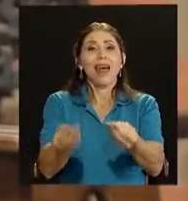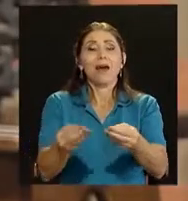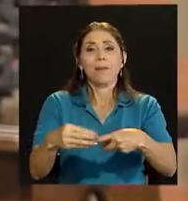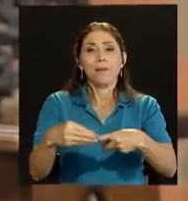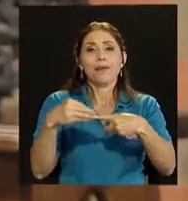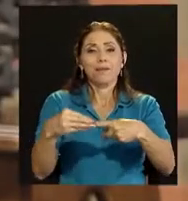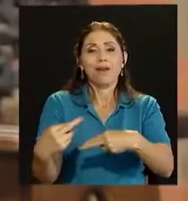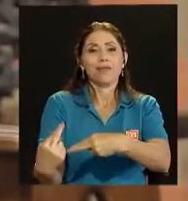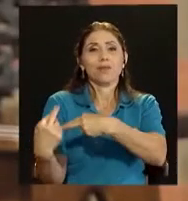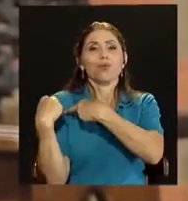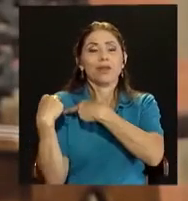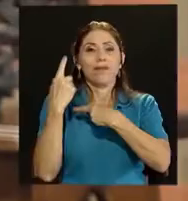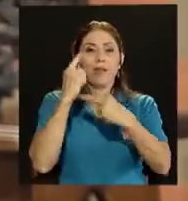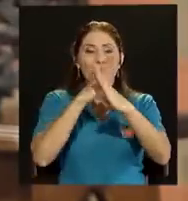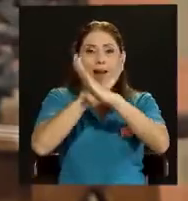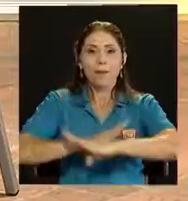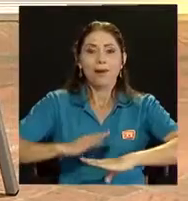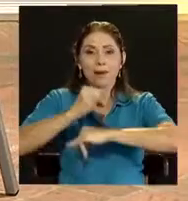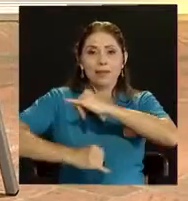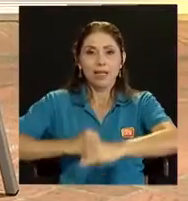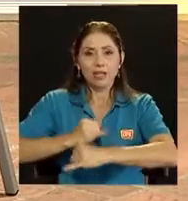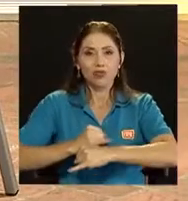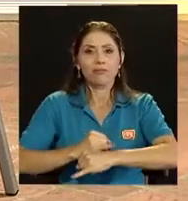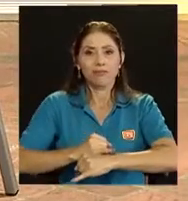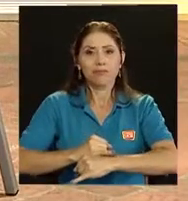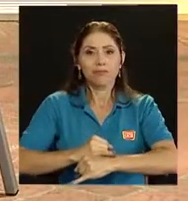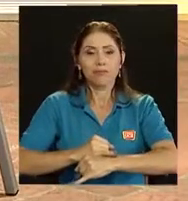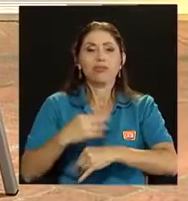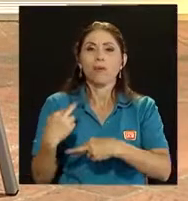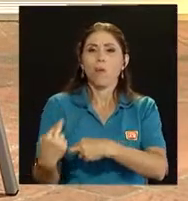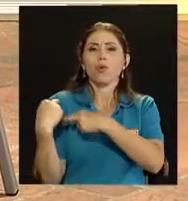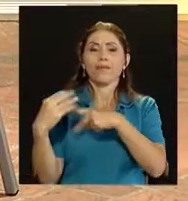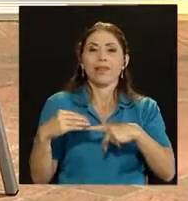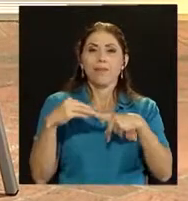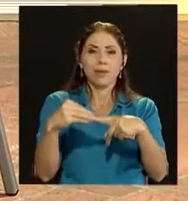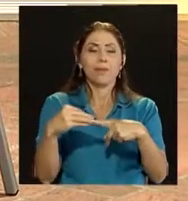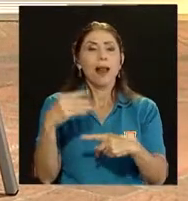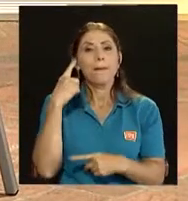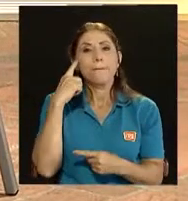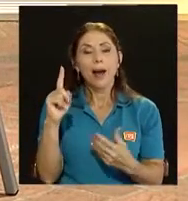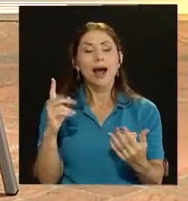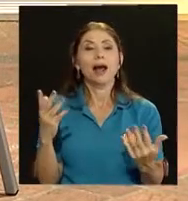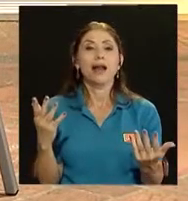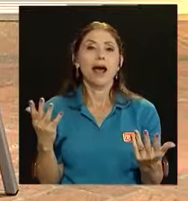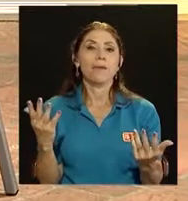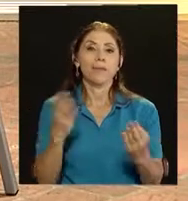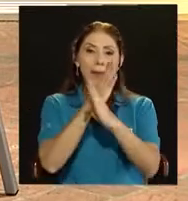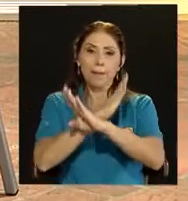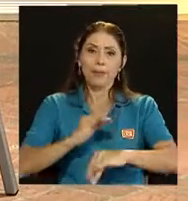principal para la paz internacional, la responsabilidad principal para la